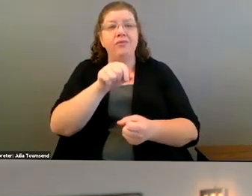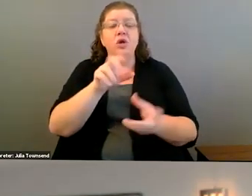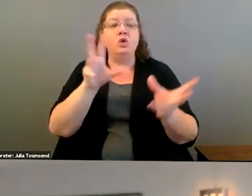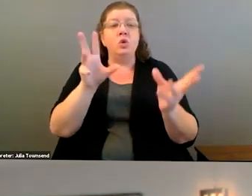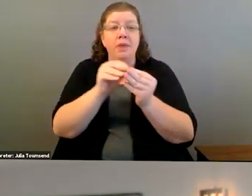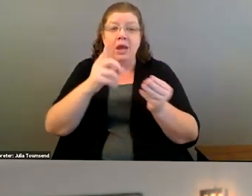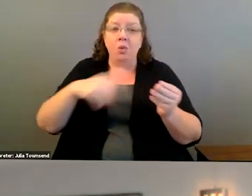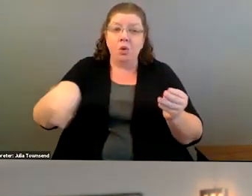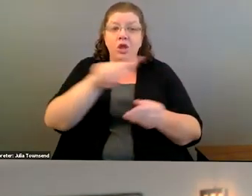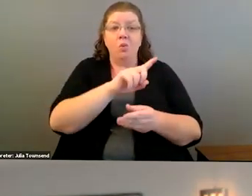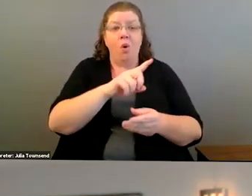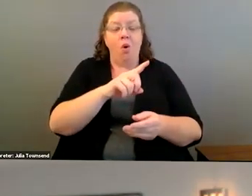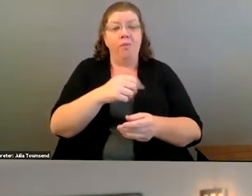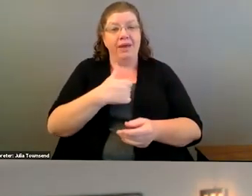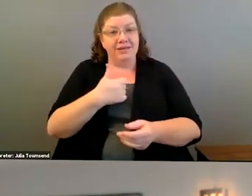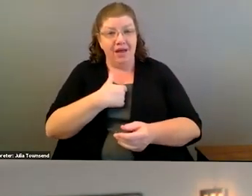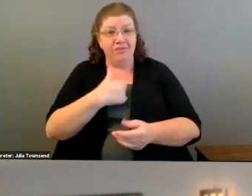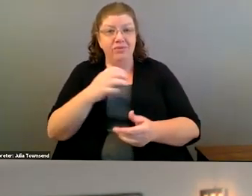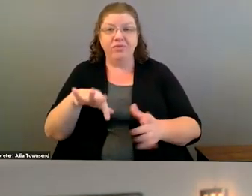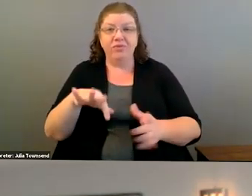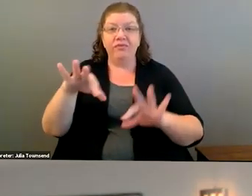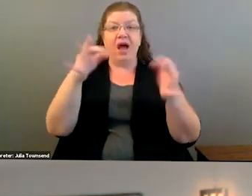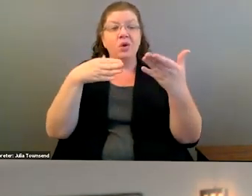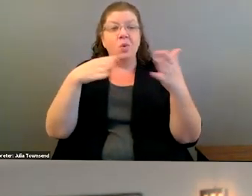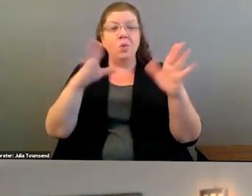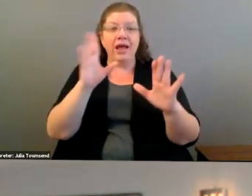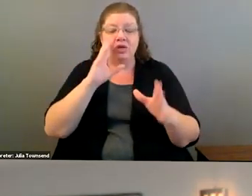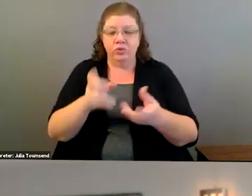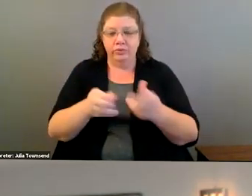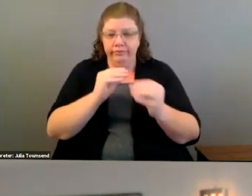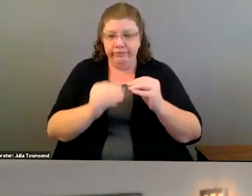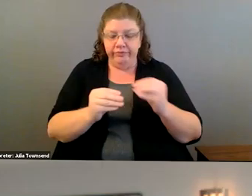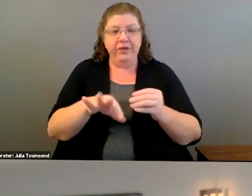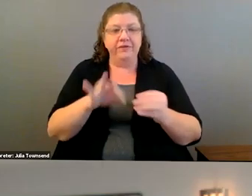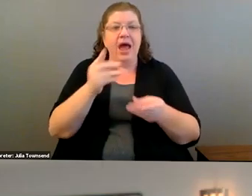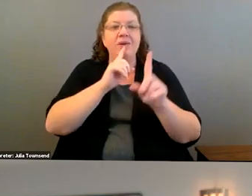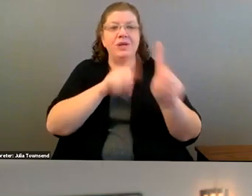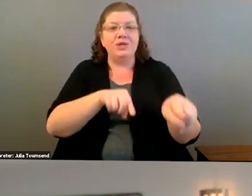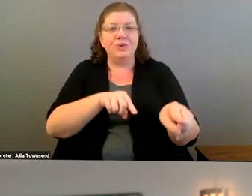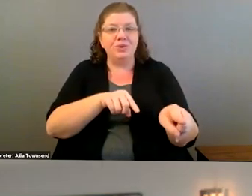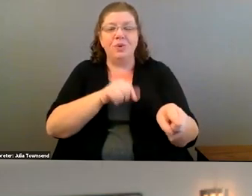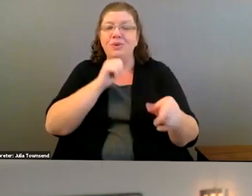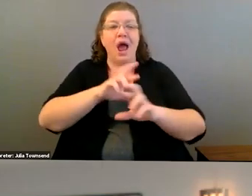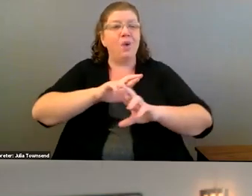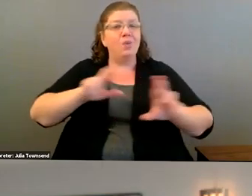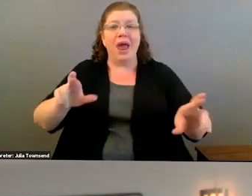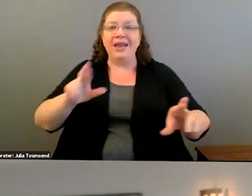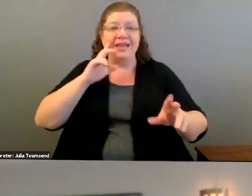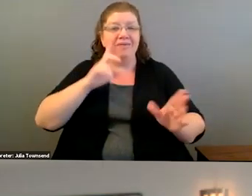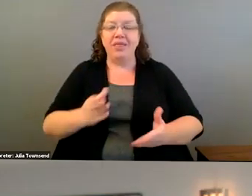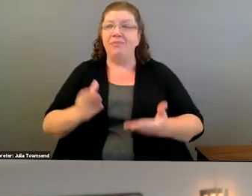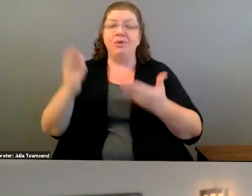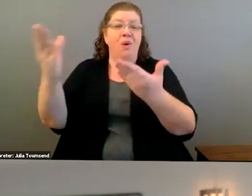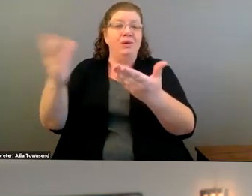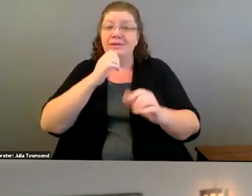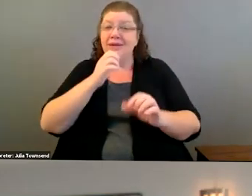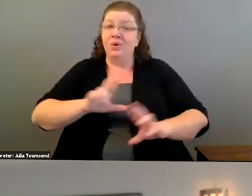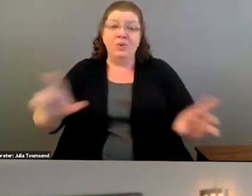con ellos personalmente para encontrar formas de encontrar resoluciones porque no estamos listos para una propuesta